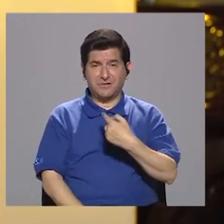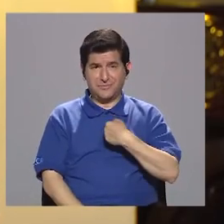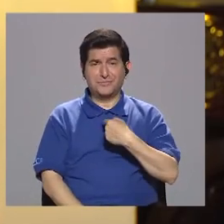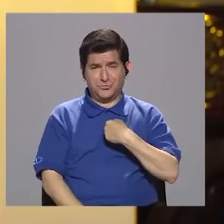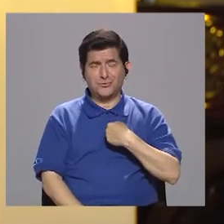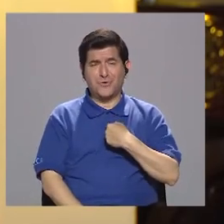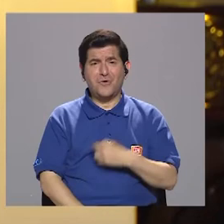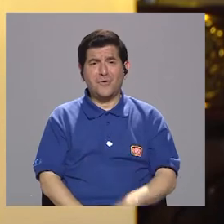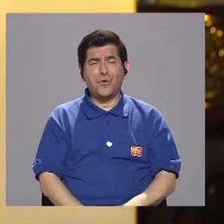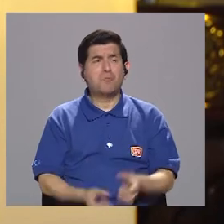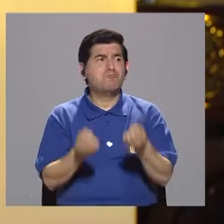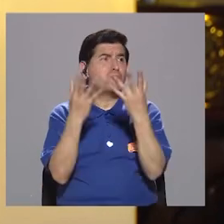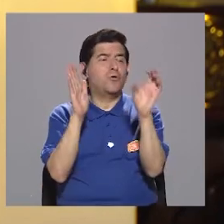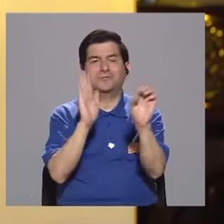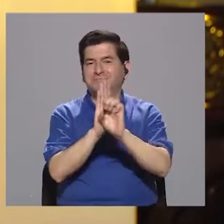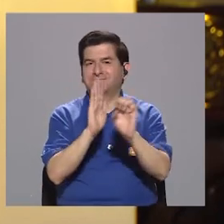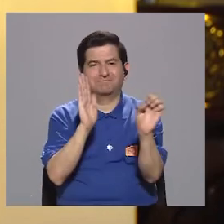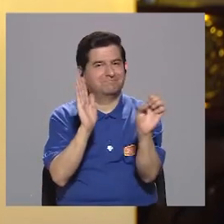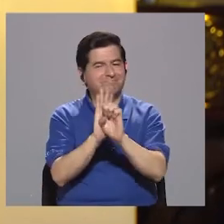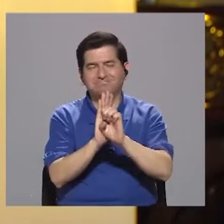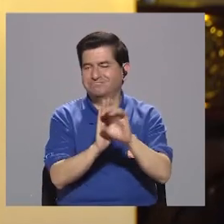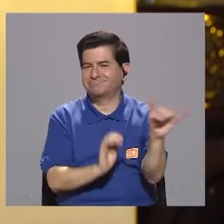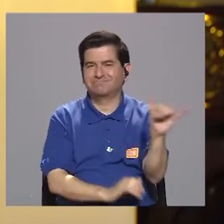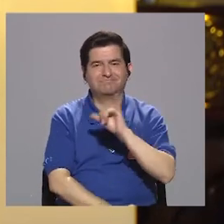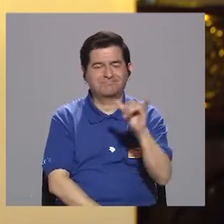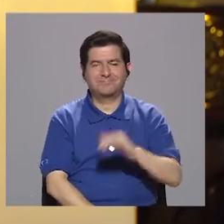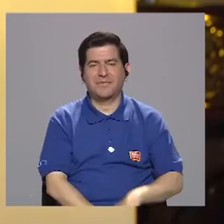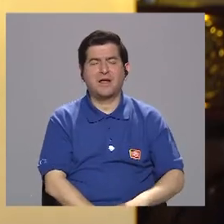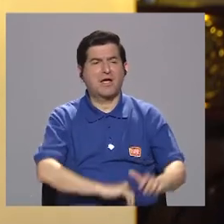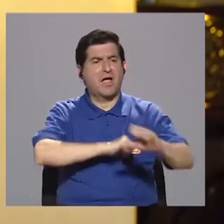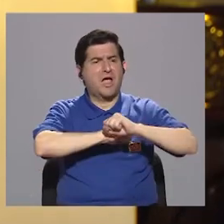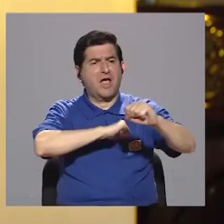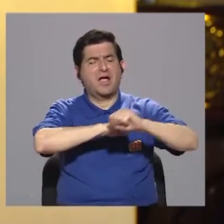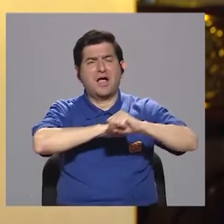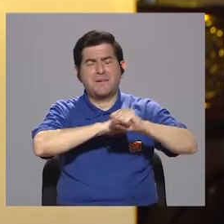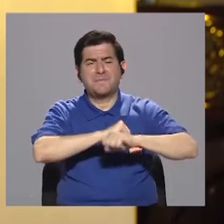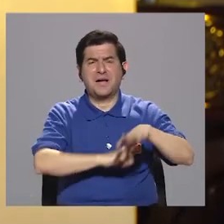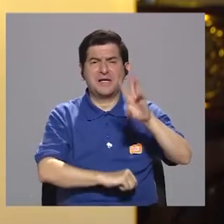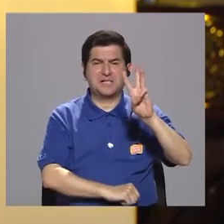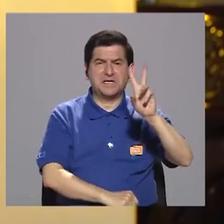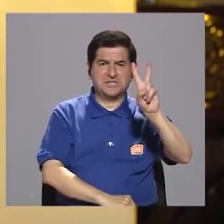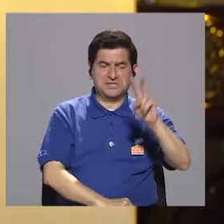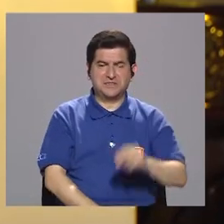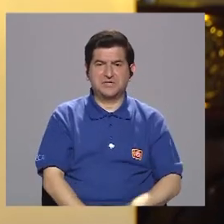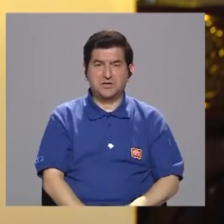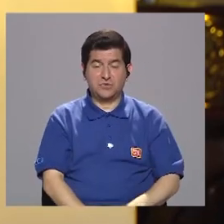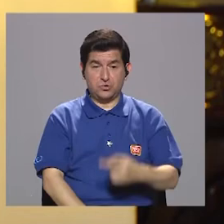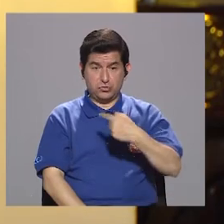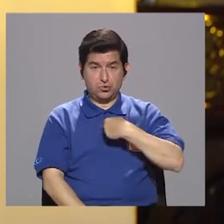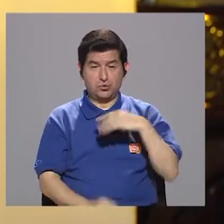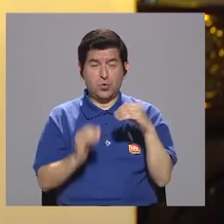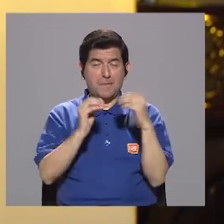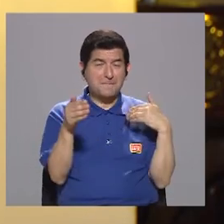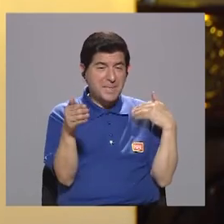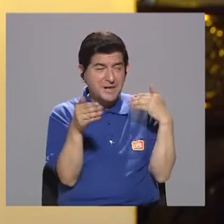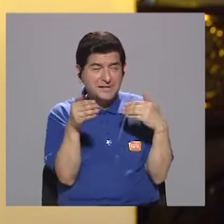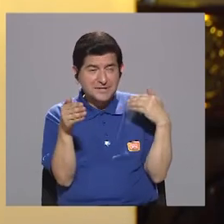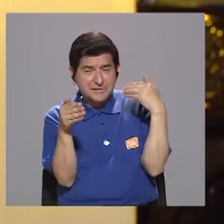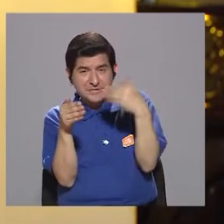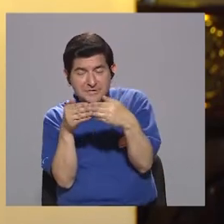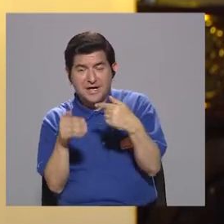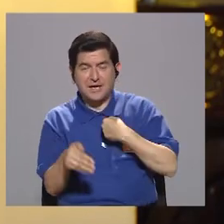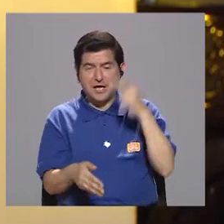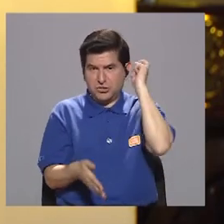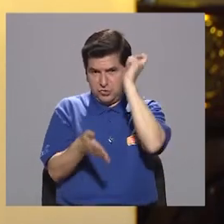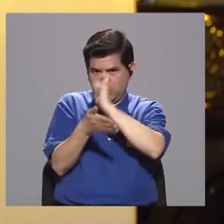muchos ejemplos también en la campaña del 62, que fue en la que yo estuve más cerca de él porque